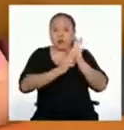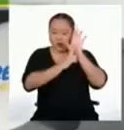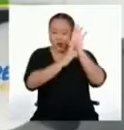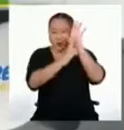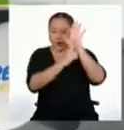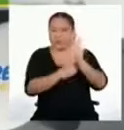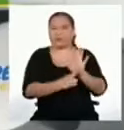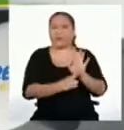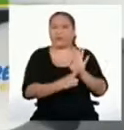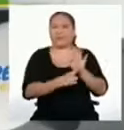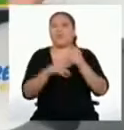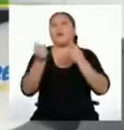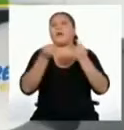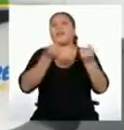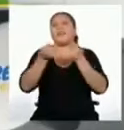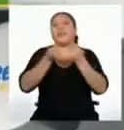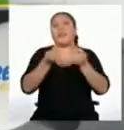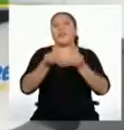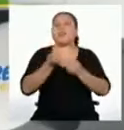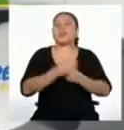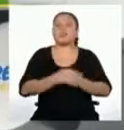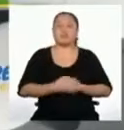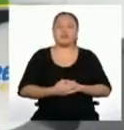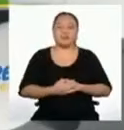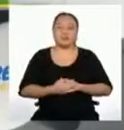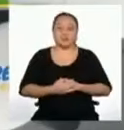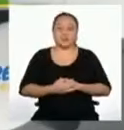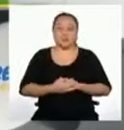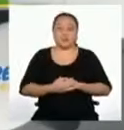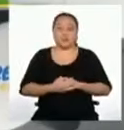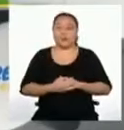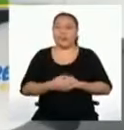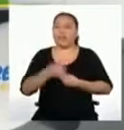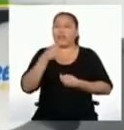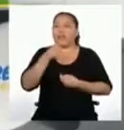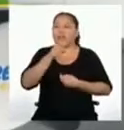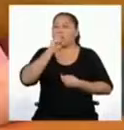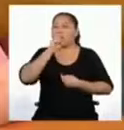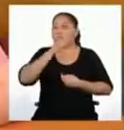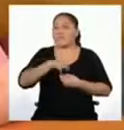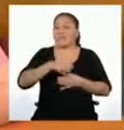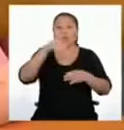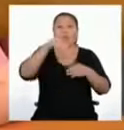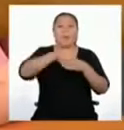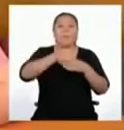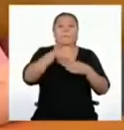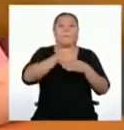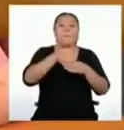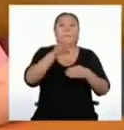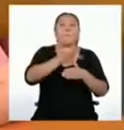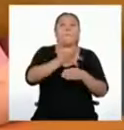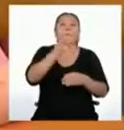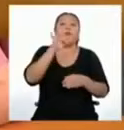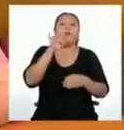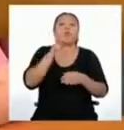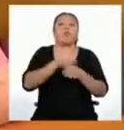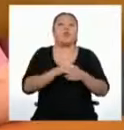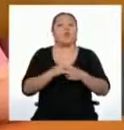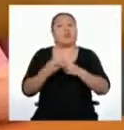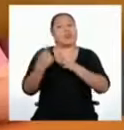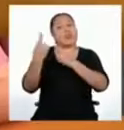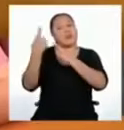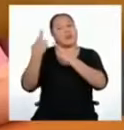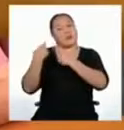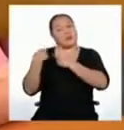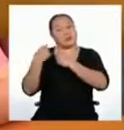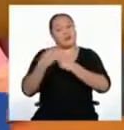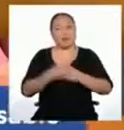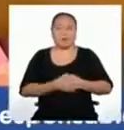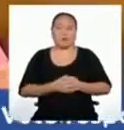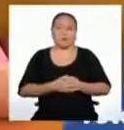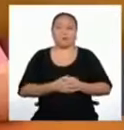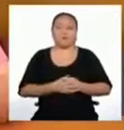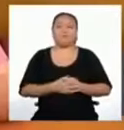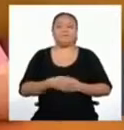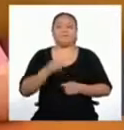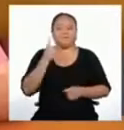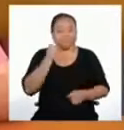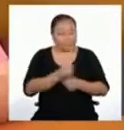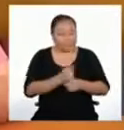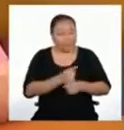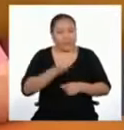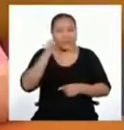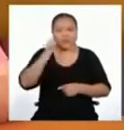Estado. Sí, por eso se habla tanto de voto responsable. Exactamente. Por eso,